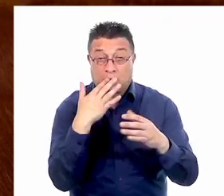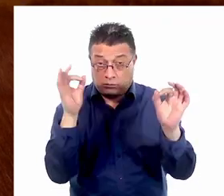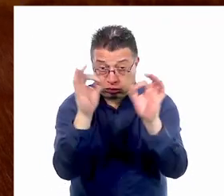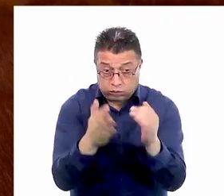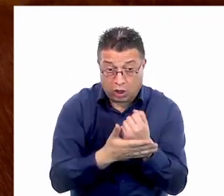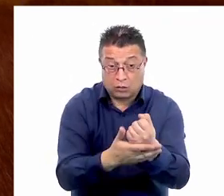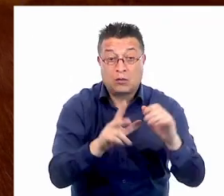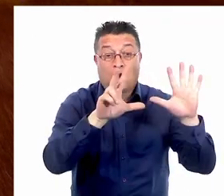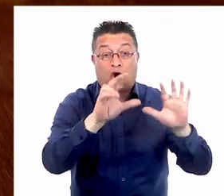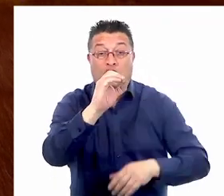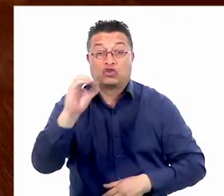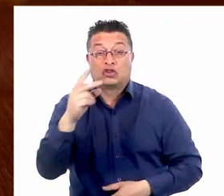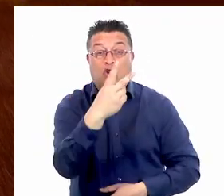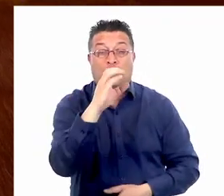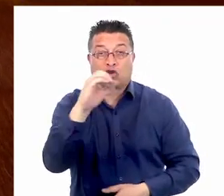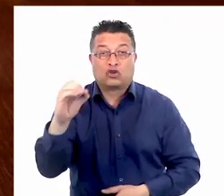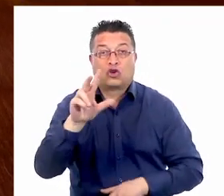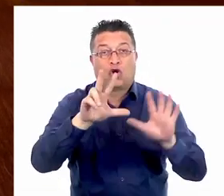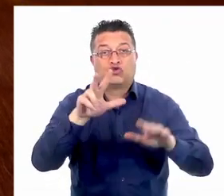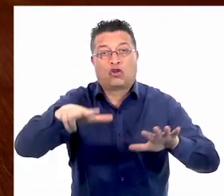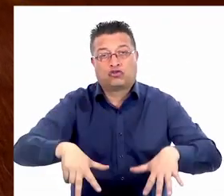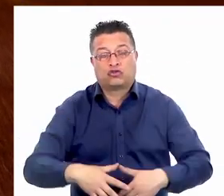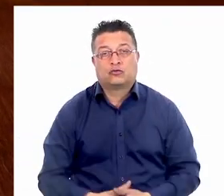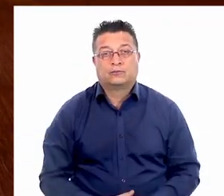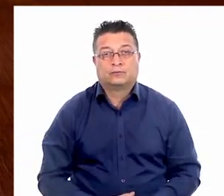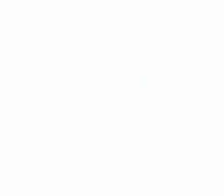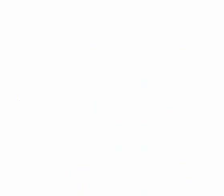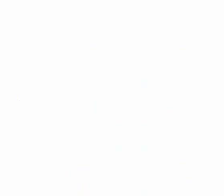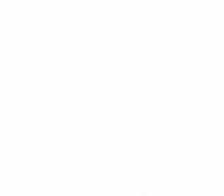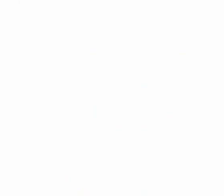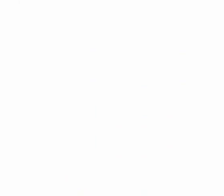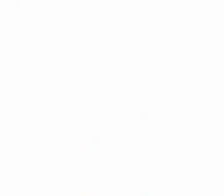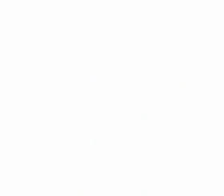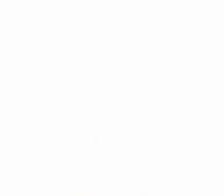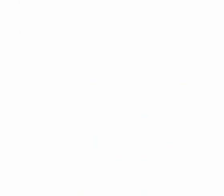Y si necesitas orientación, puedes llamar al 800-200-818.